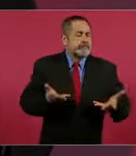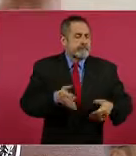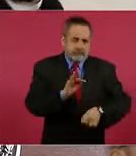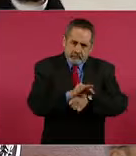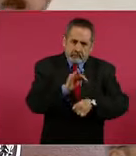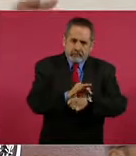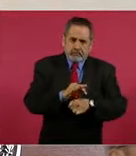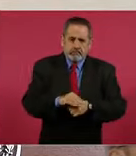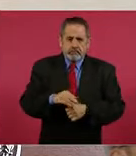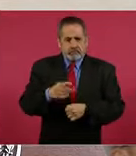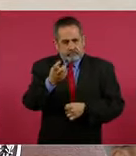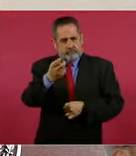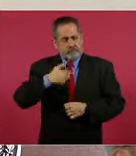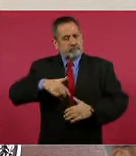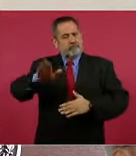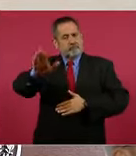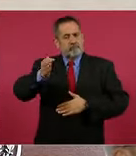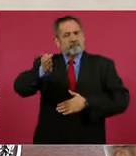para eso protesta uno,